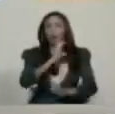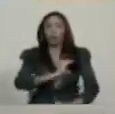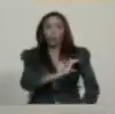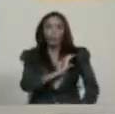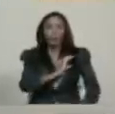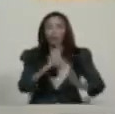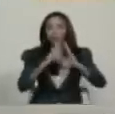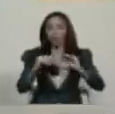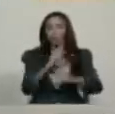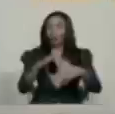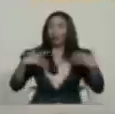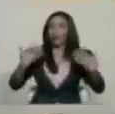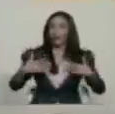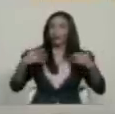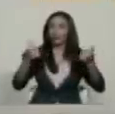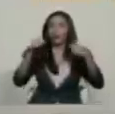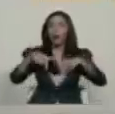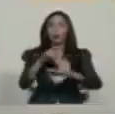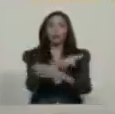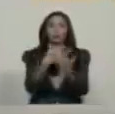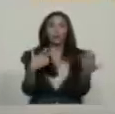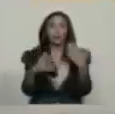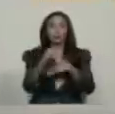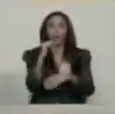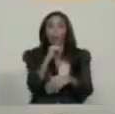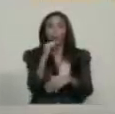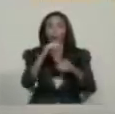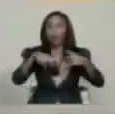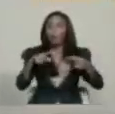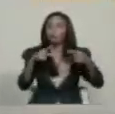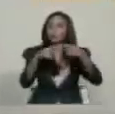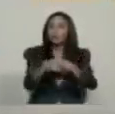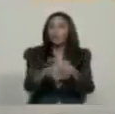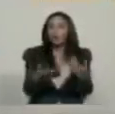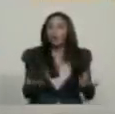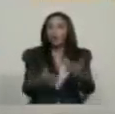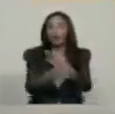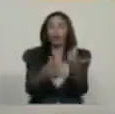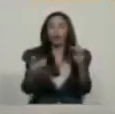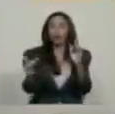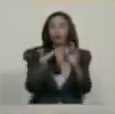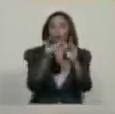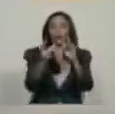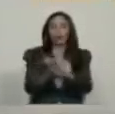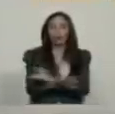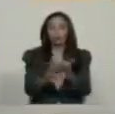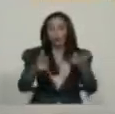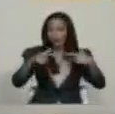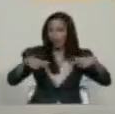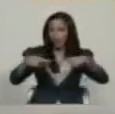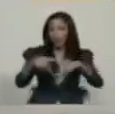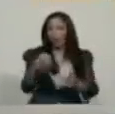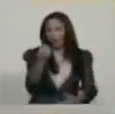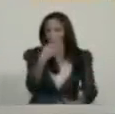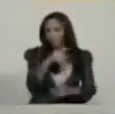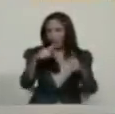eso me da mucha alegría hoy, 18 de octubre, inaugurar en este pase desde este salón Gran Mariscal de Ayacucho,